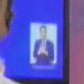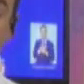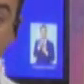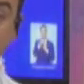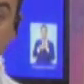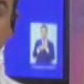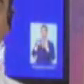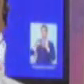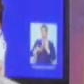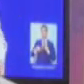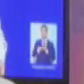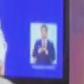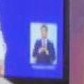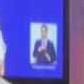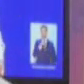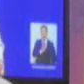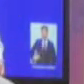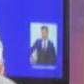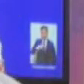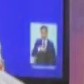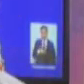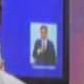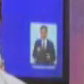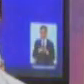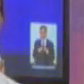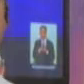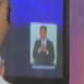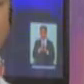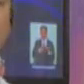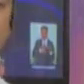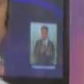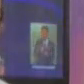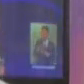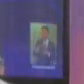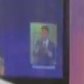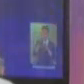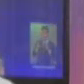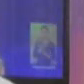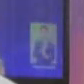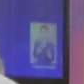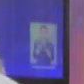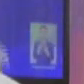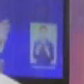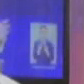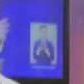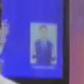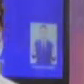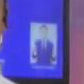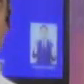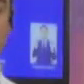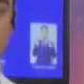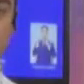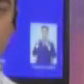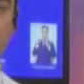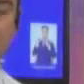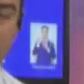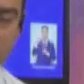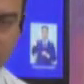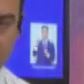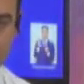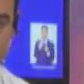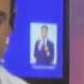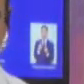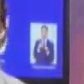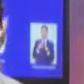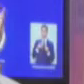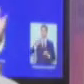Maule. Los partidos serán retransmitidos el próximo sábado 4 y domingo 5 de diciembre durante nuestra programación del